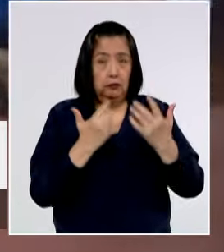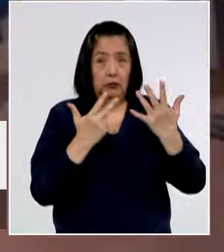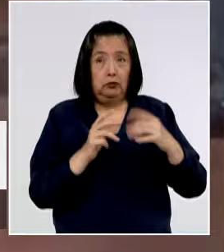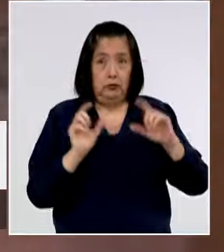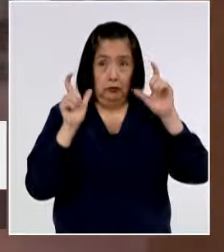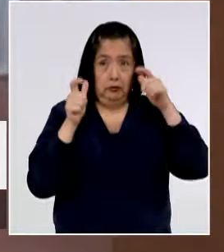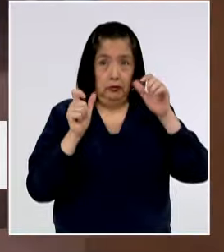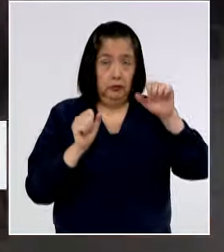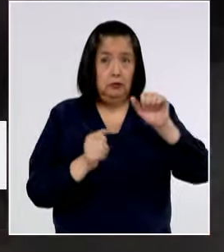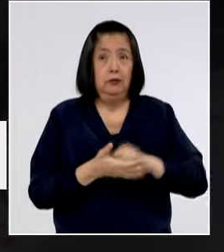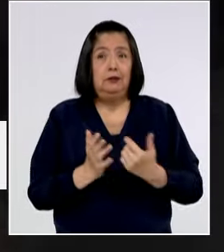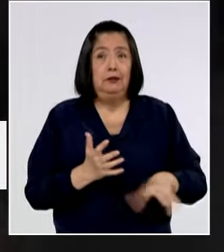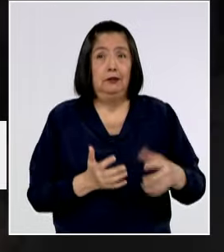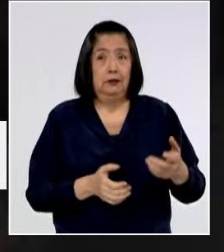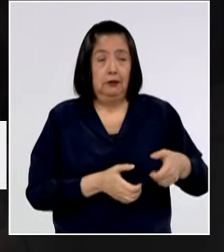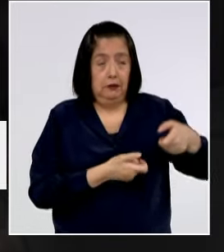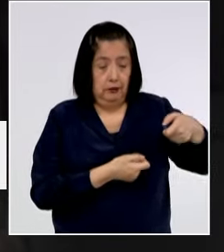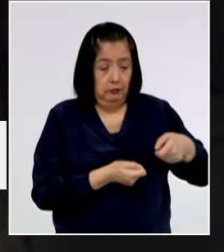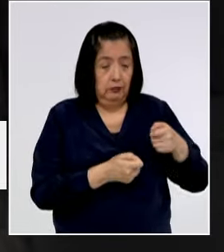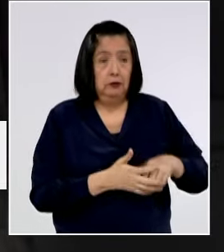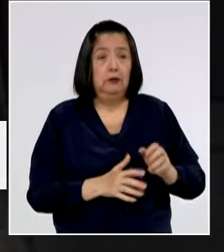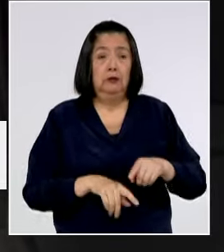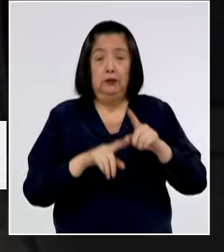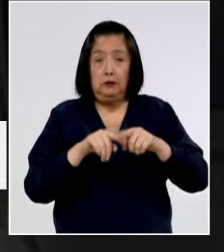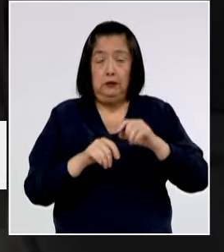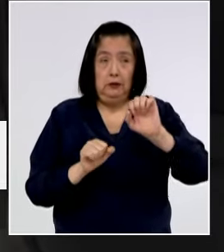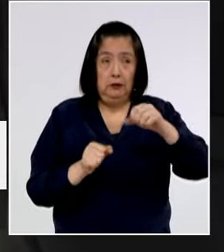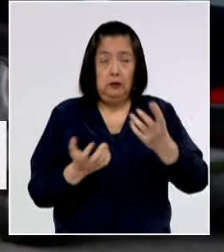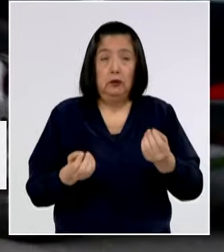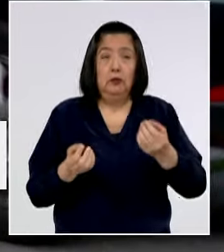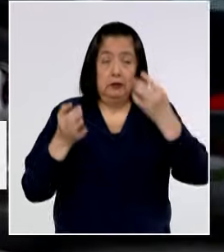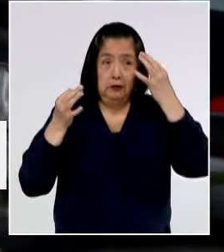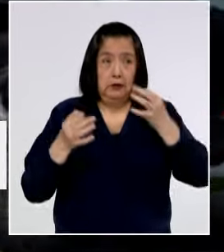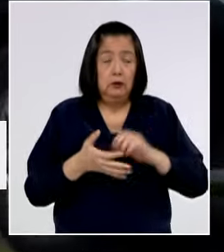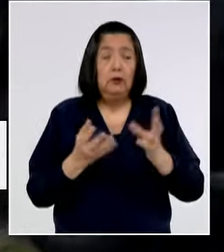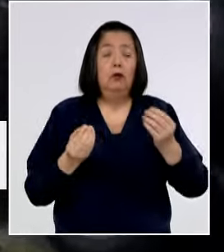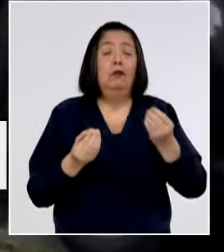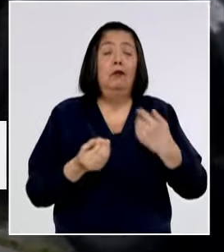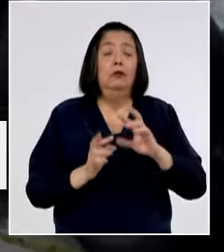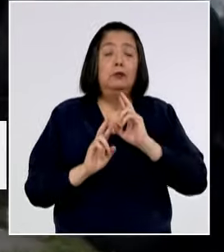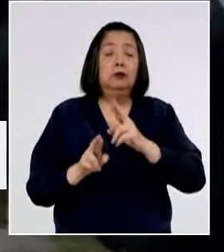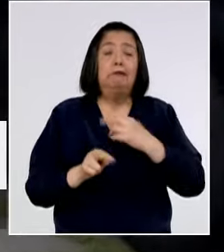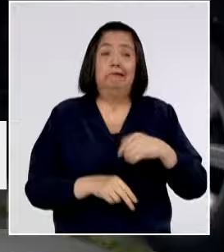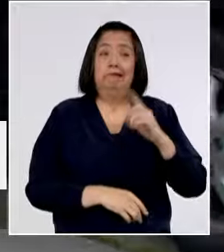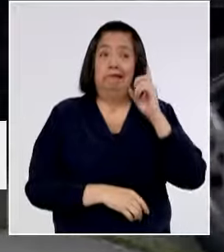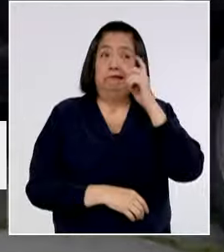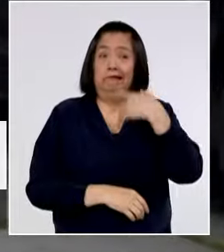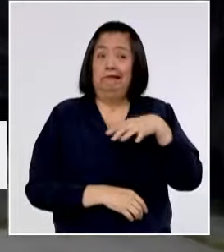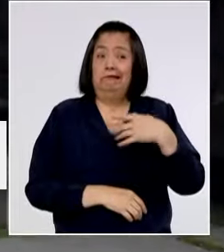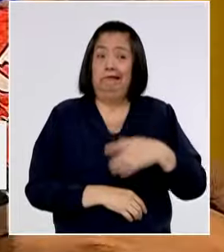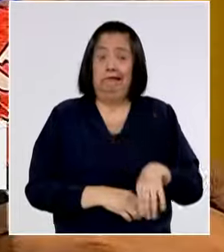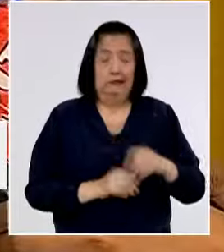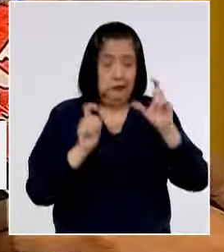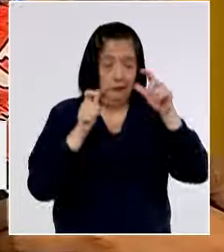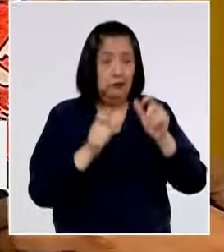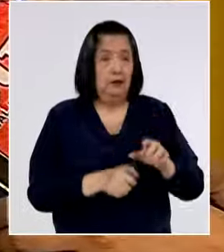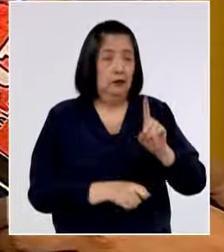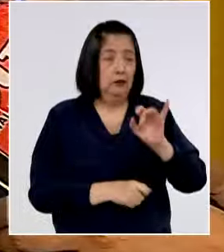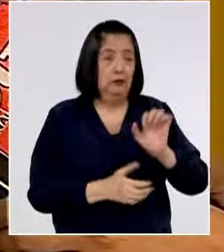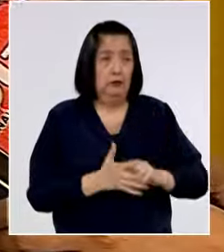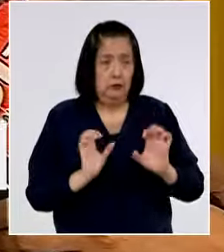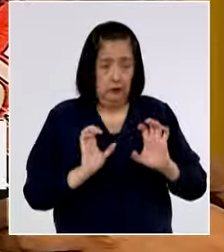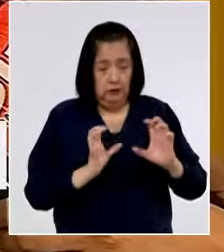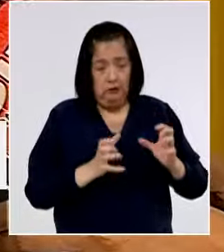congresistas deción decidirán a la brevedad Cómo responderán frente a la complicada situación de Darwin Espinoza que la